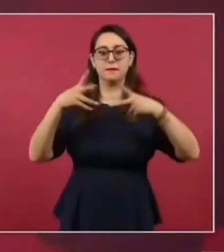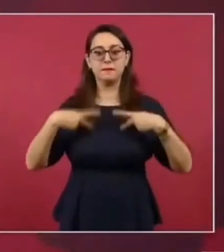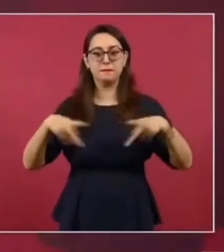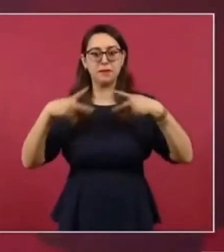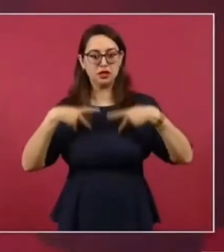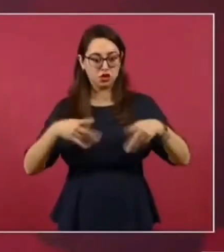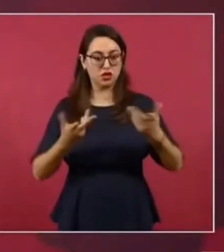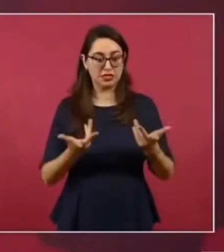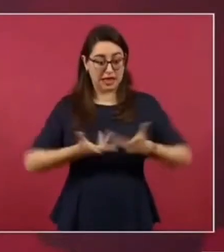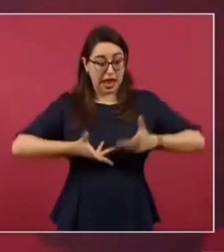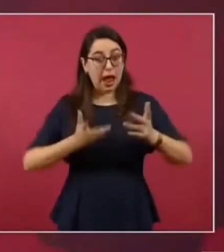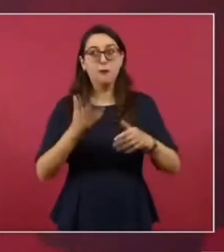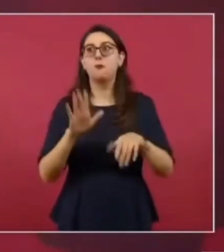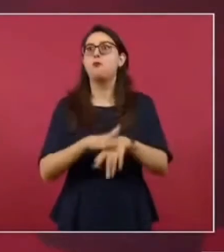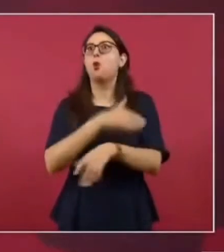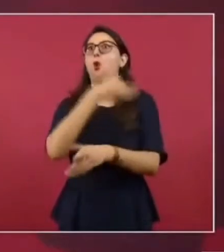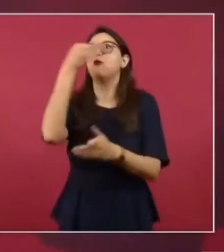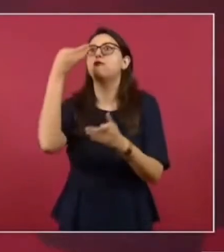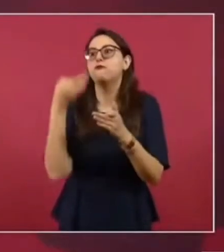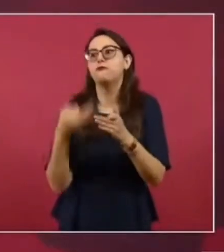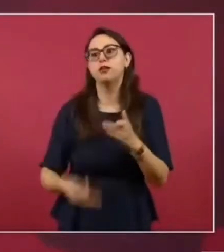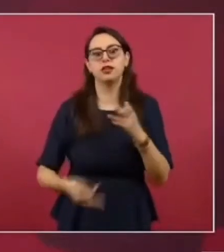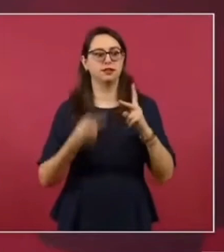entretenidos trabajando.